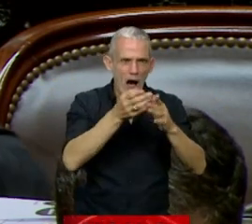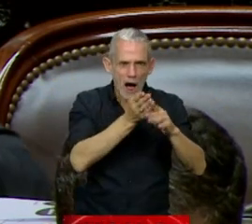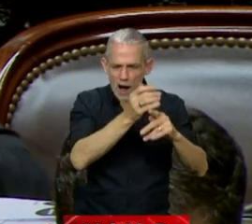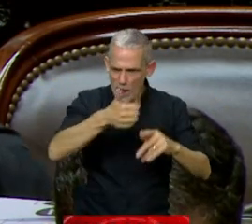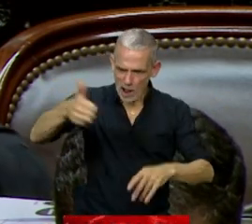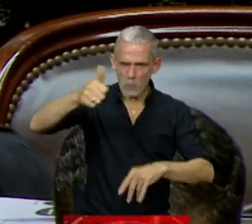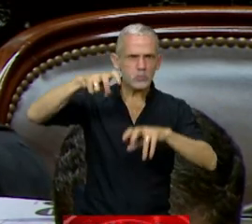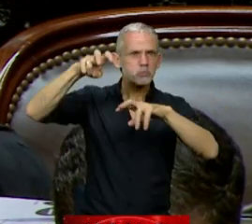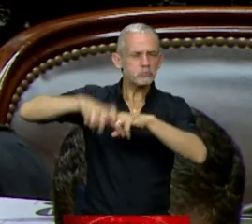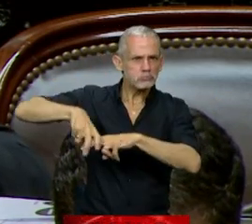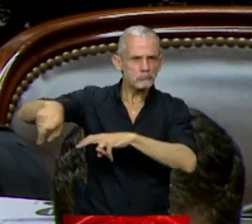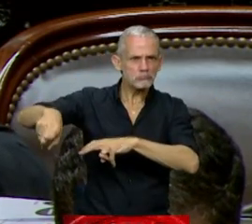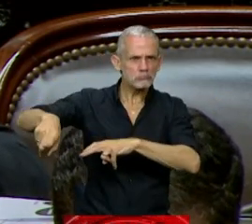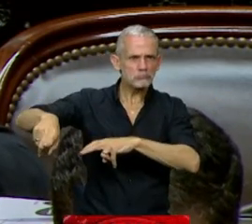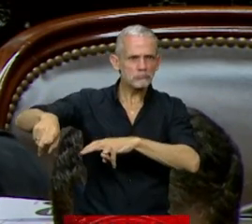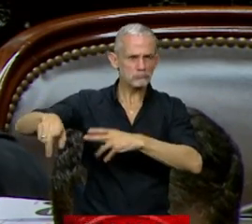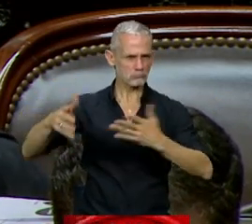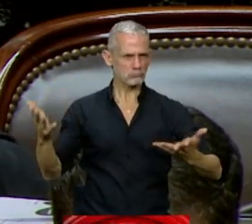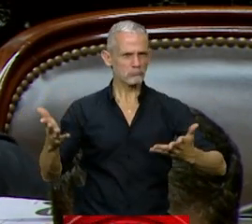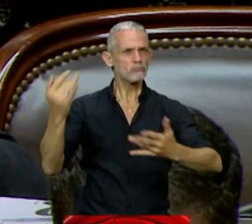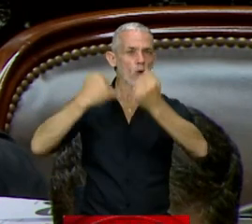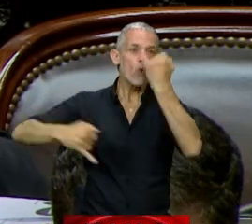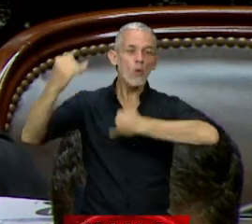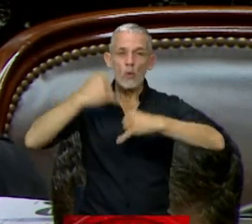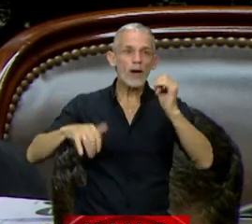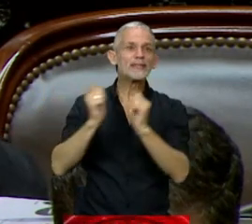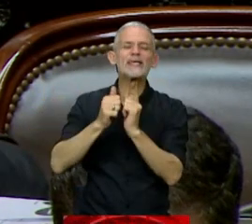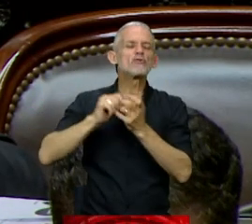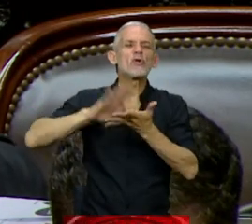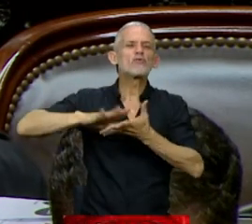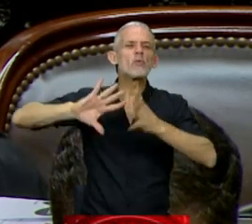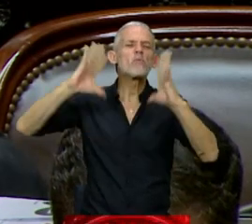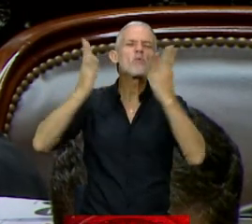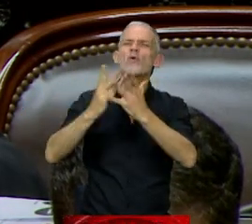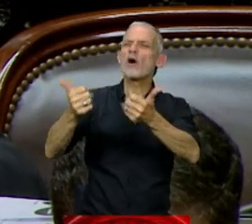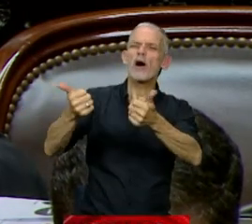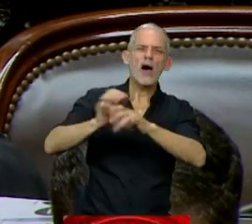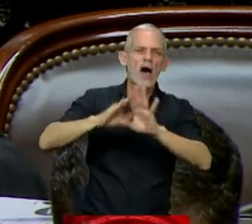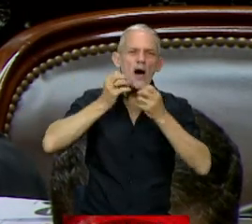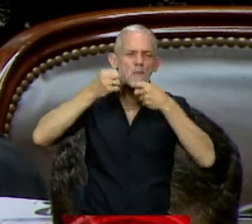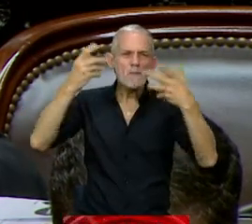que se sientan en esas bancas y nos cuentan historias de un mundo maravilloso,